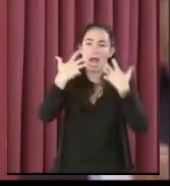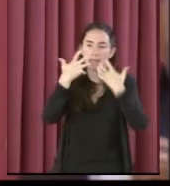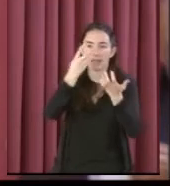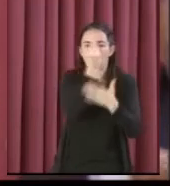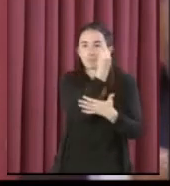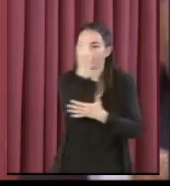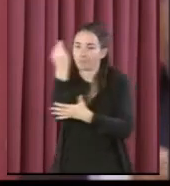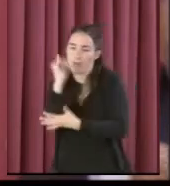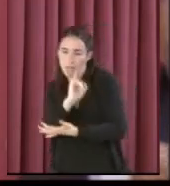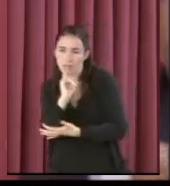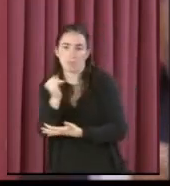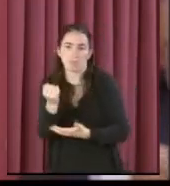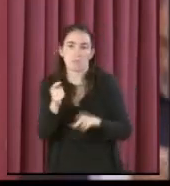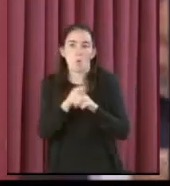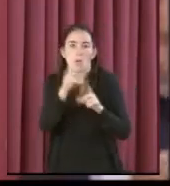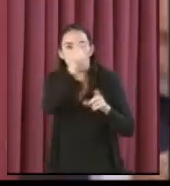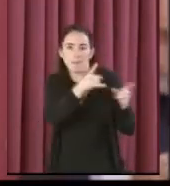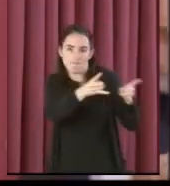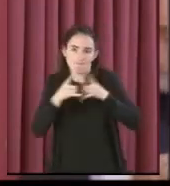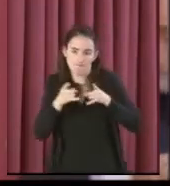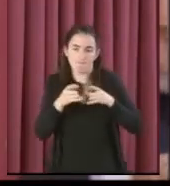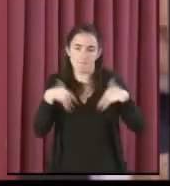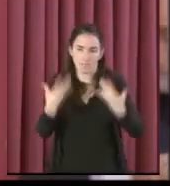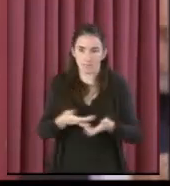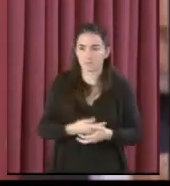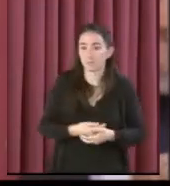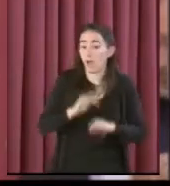Esta línea de trabajo, que implica a la sociedad en la promoción